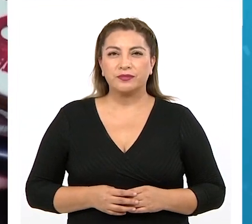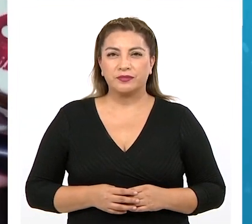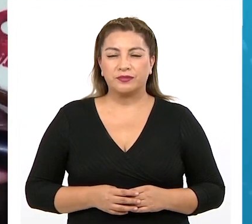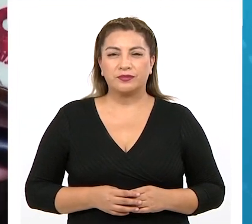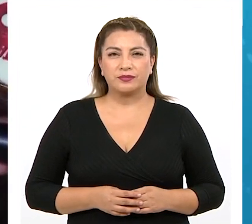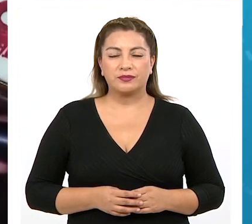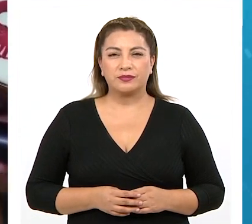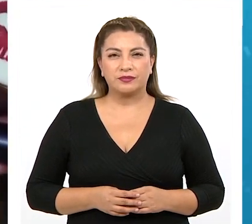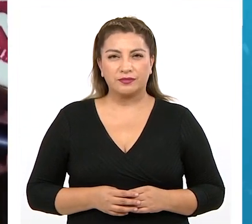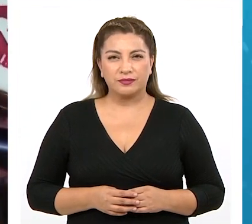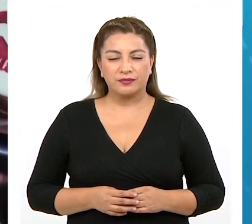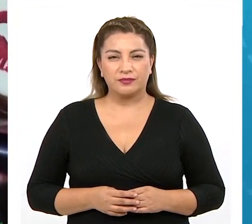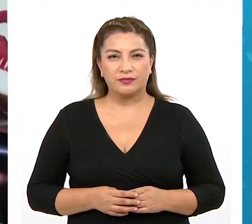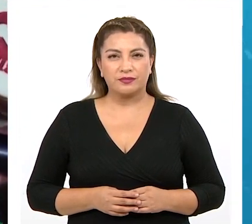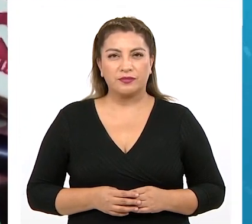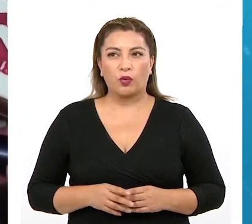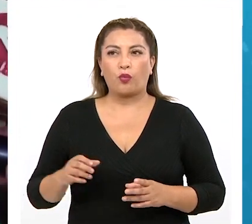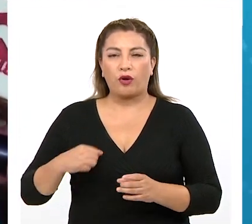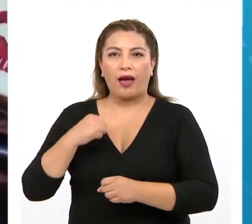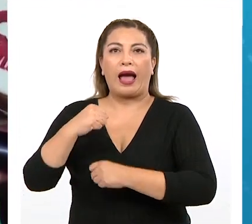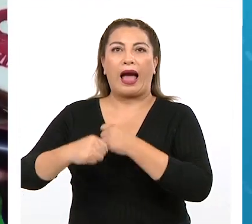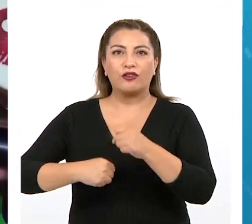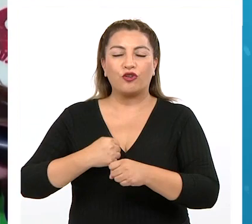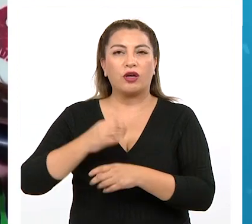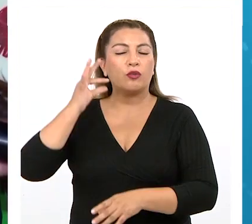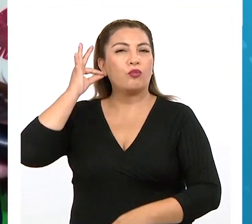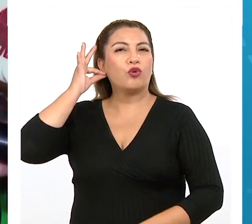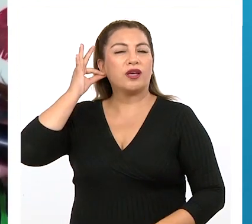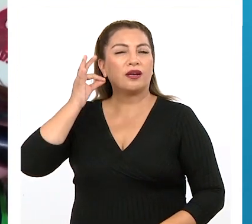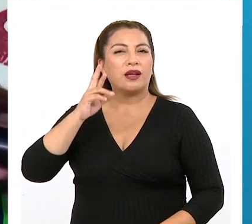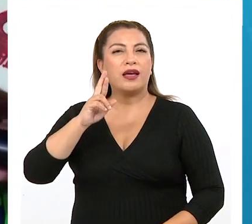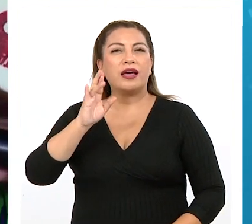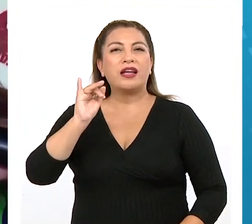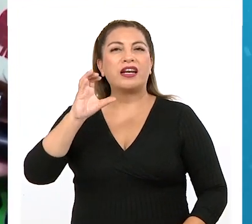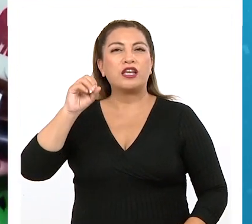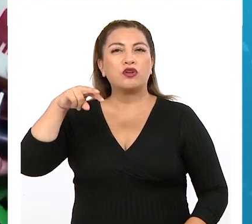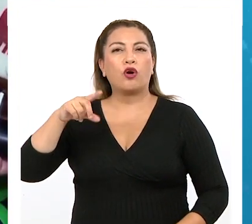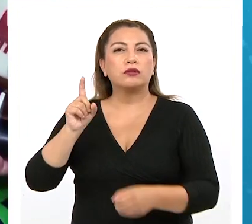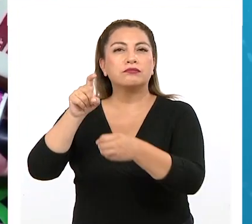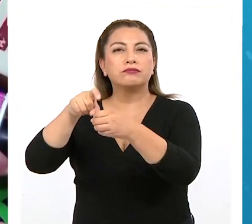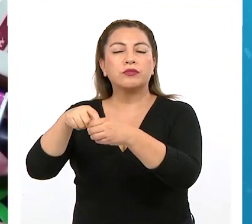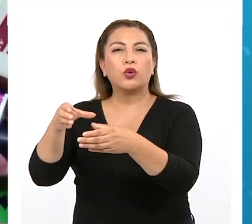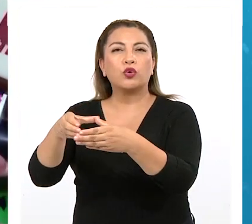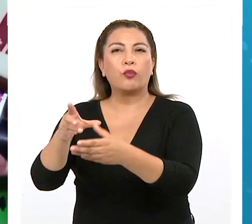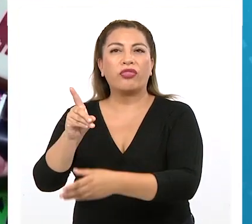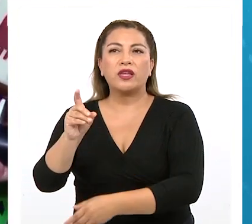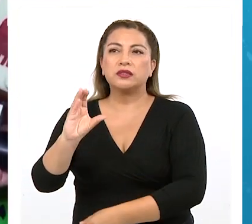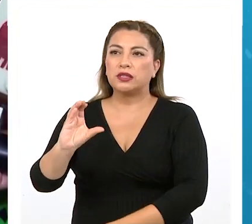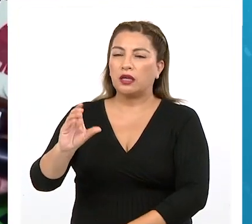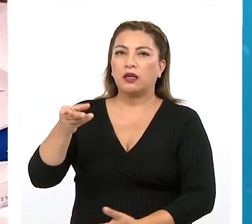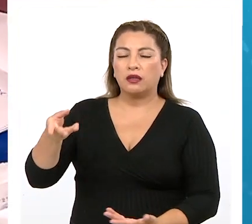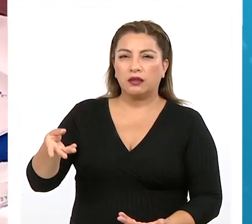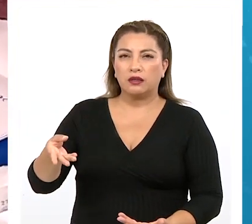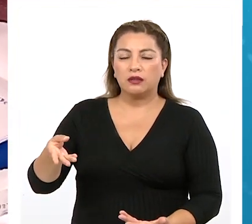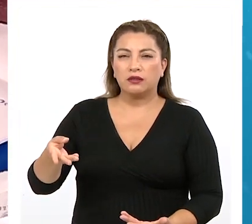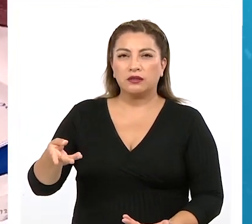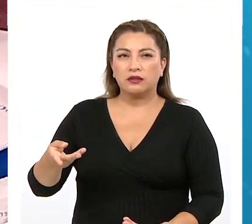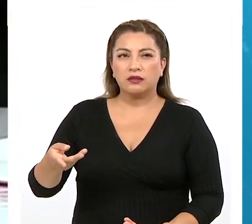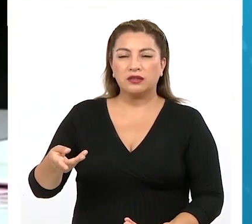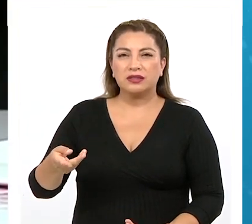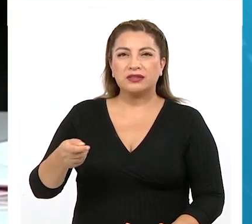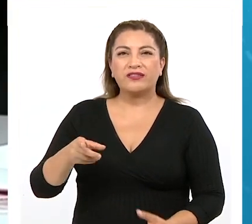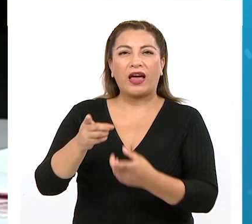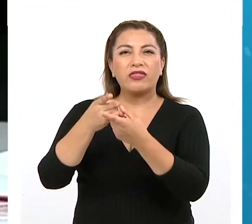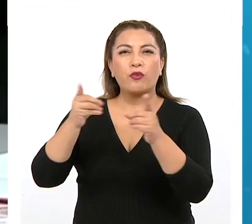digamos, es llamativo en el sentido que durante años Jimena Rincón fue una figura de la DC, Claro. de la democracia cristiana, pero eso te habla mucho más de la